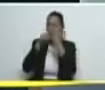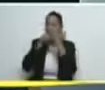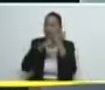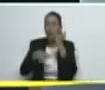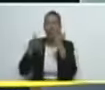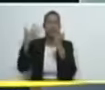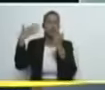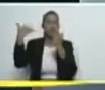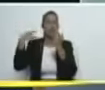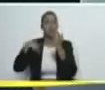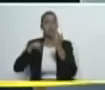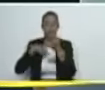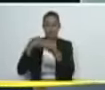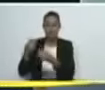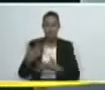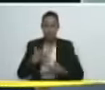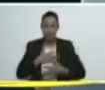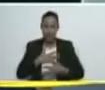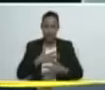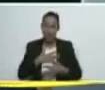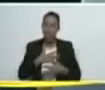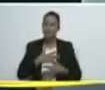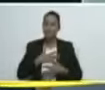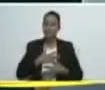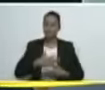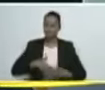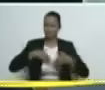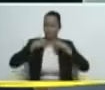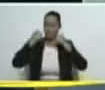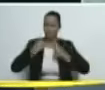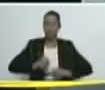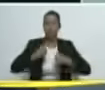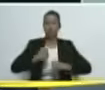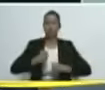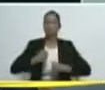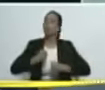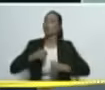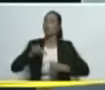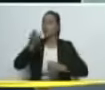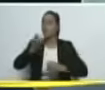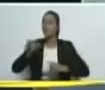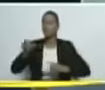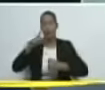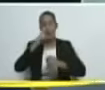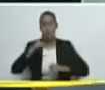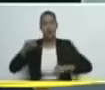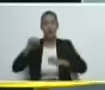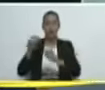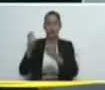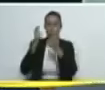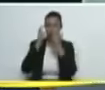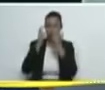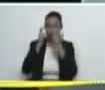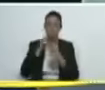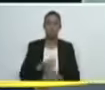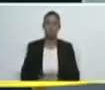y del coraje. A ustedes, generación precursora, le debemos este